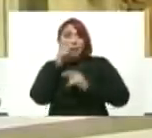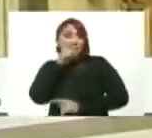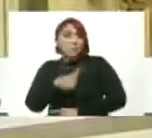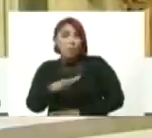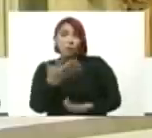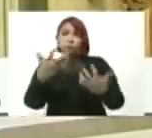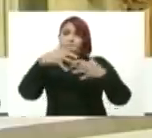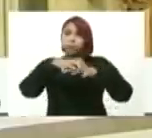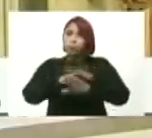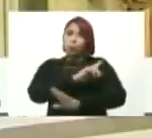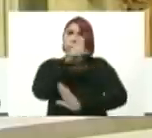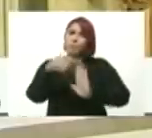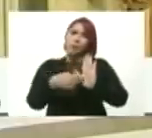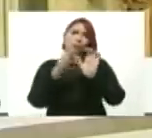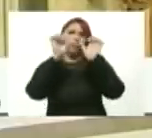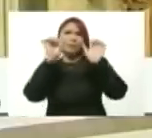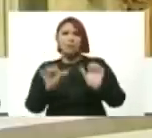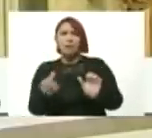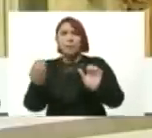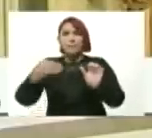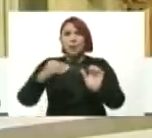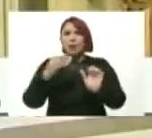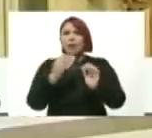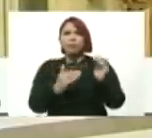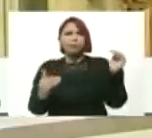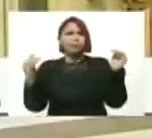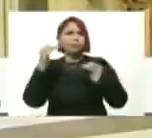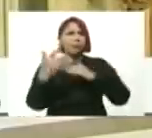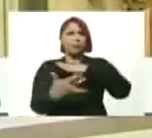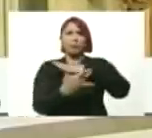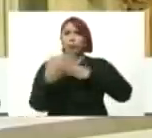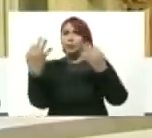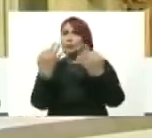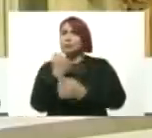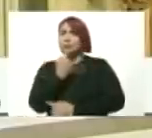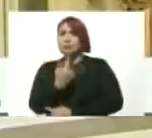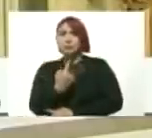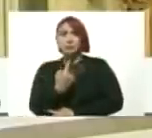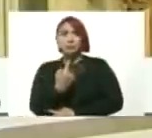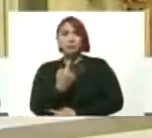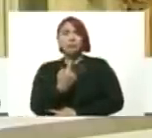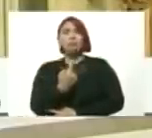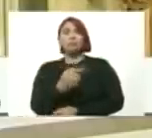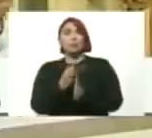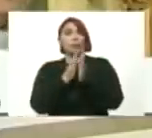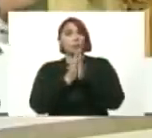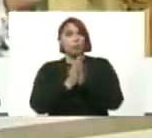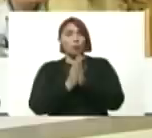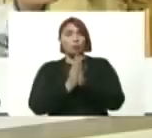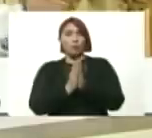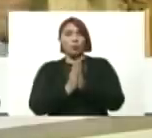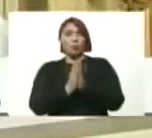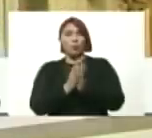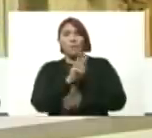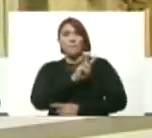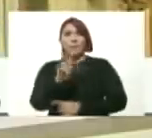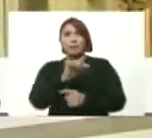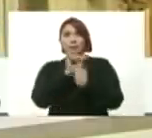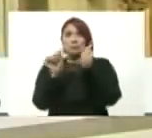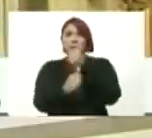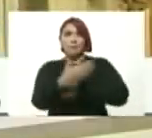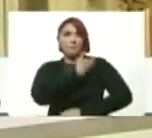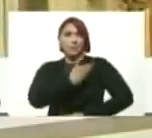en un sistema además con la más alta tecnología siempre lo digo señor vicepresidente de lo social querido